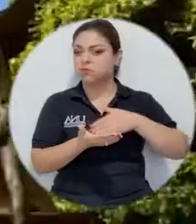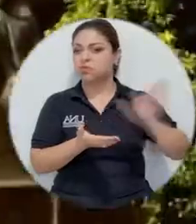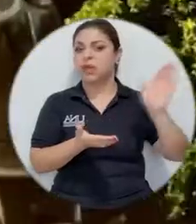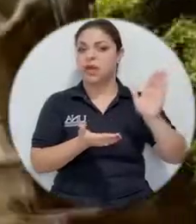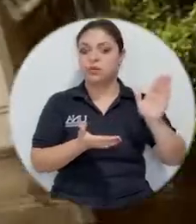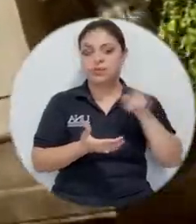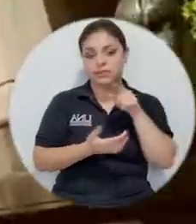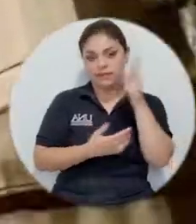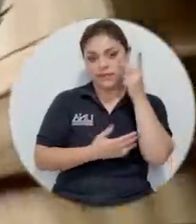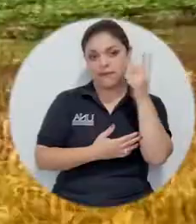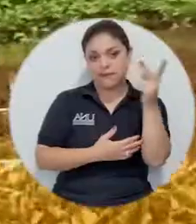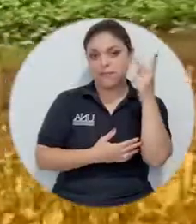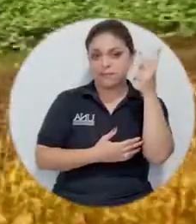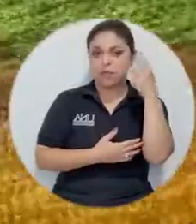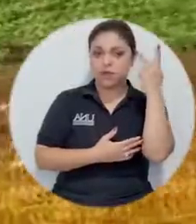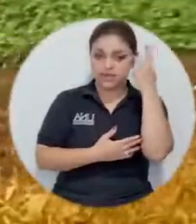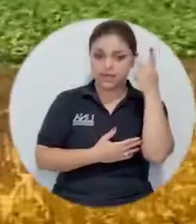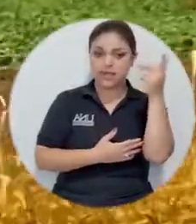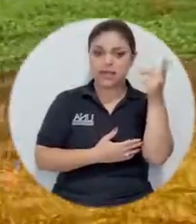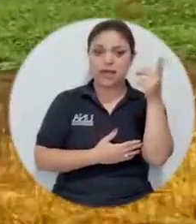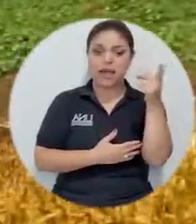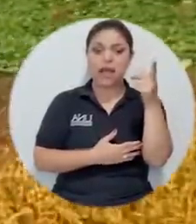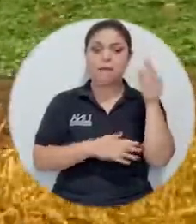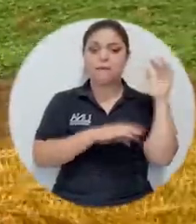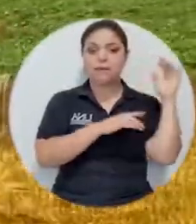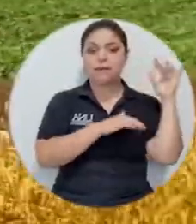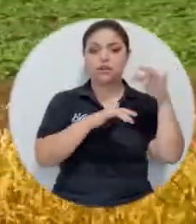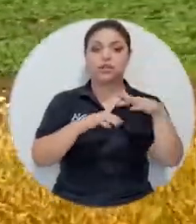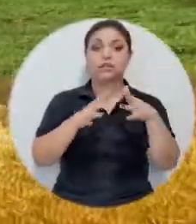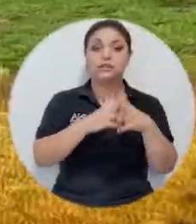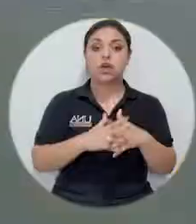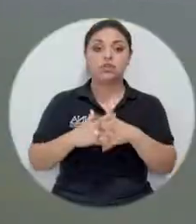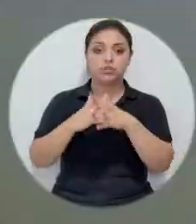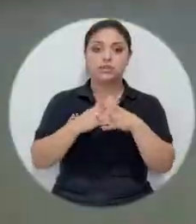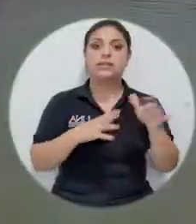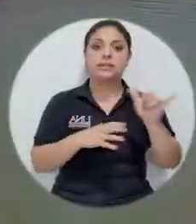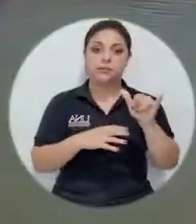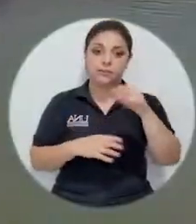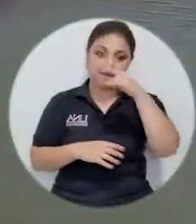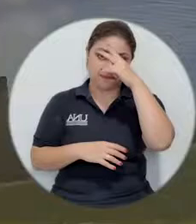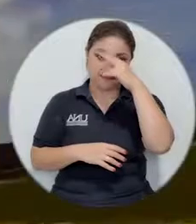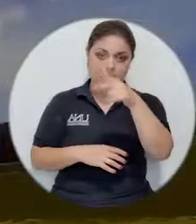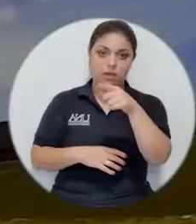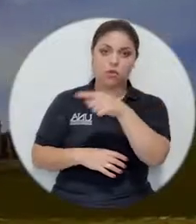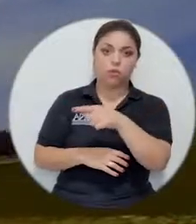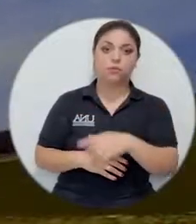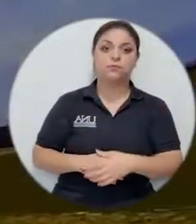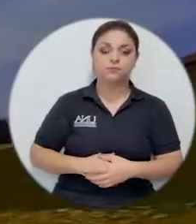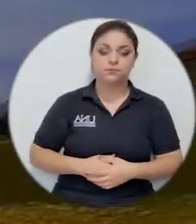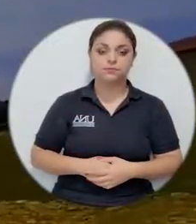un poco lo que vemos en la política migratoria de los Estados Unidos, incluso en la política migratoria de México.